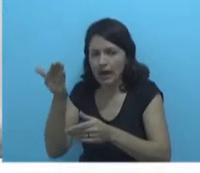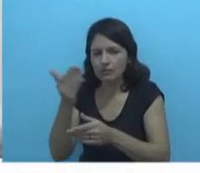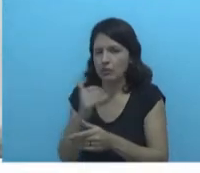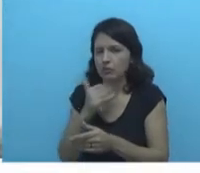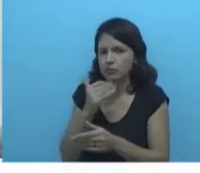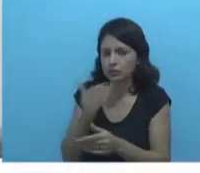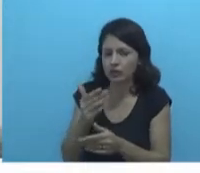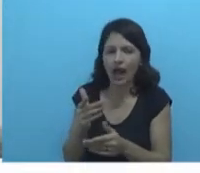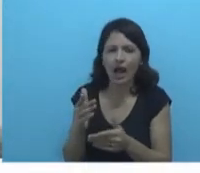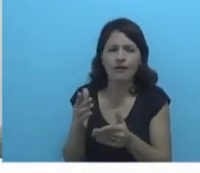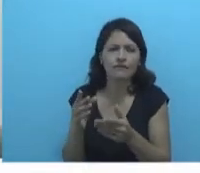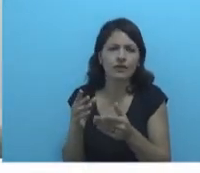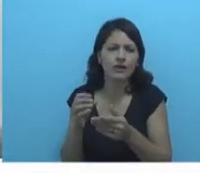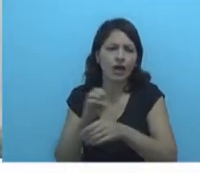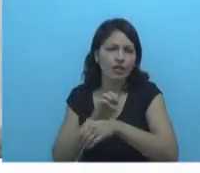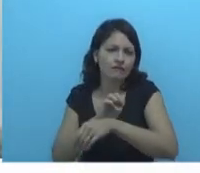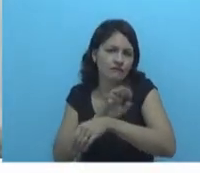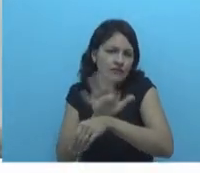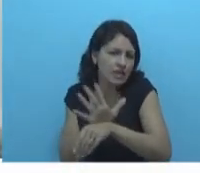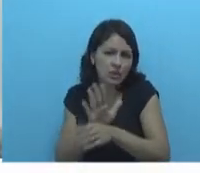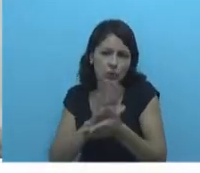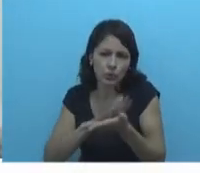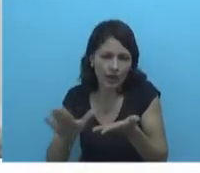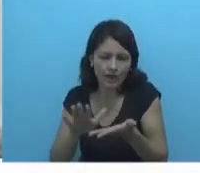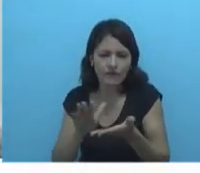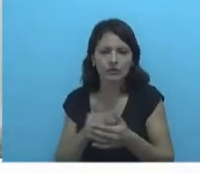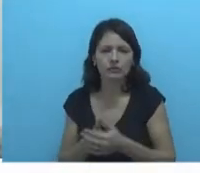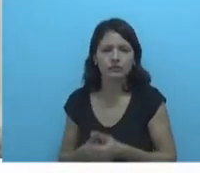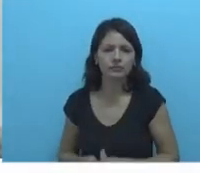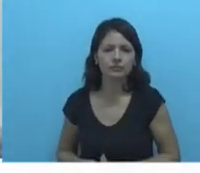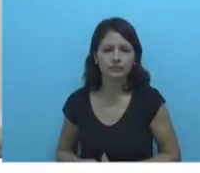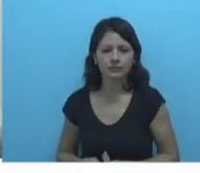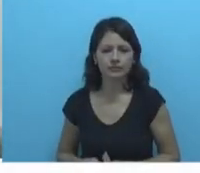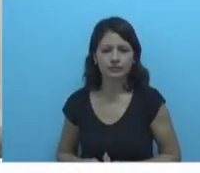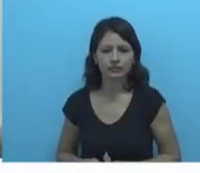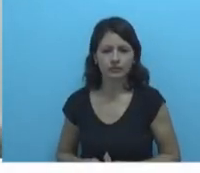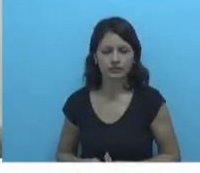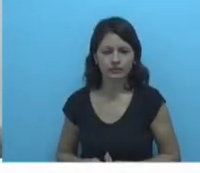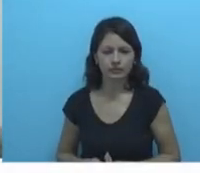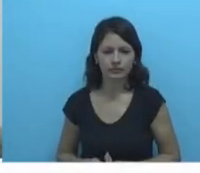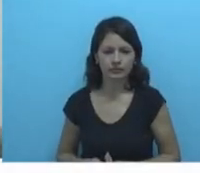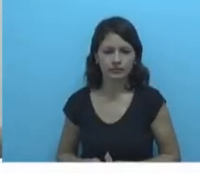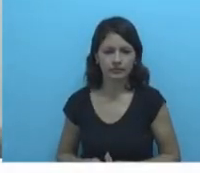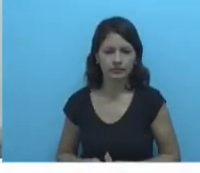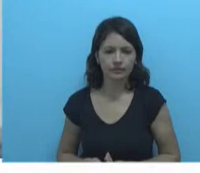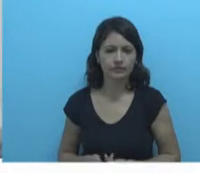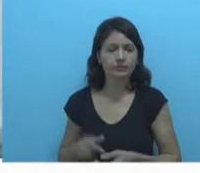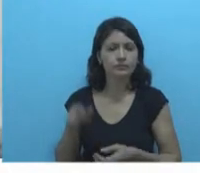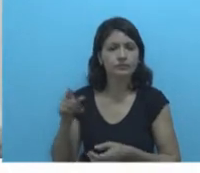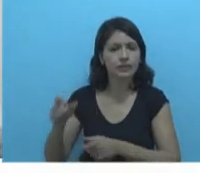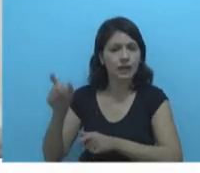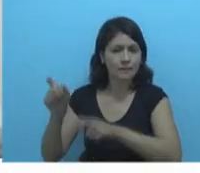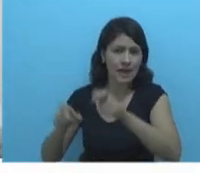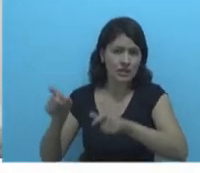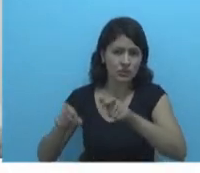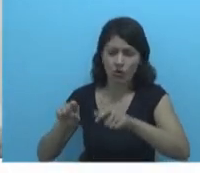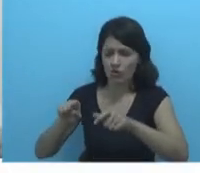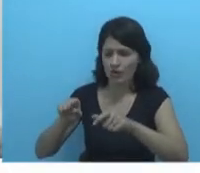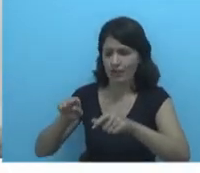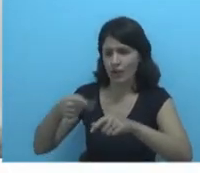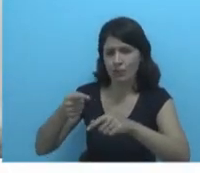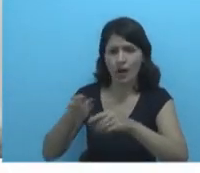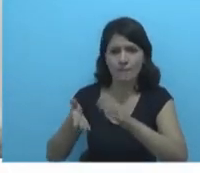nuevas cepas del coronavirus, que estos trabajadores que luego vuelven a sus